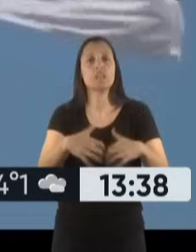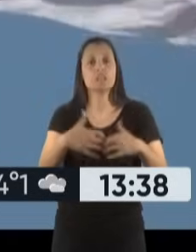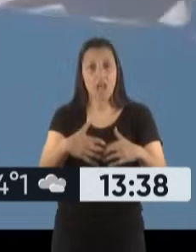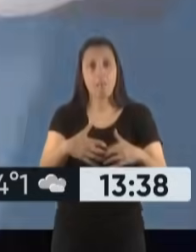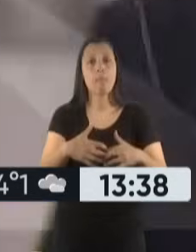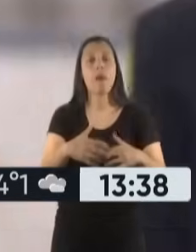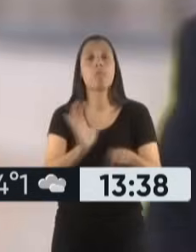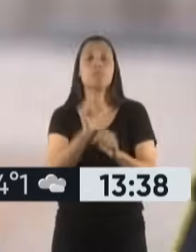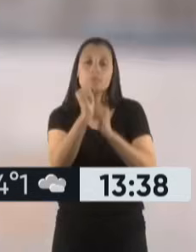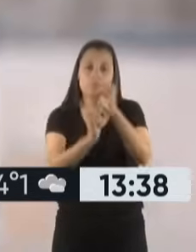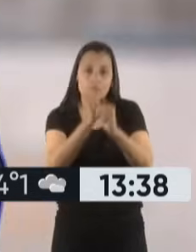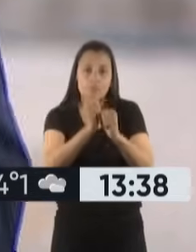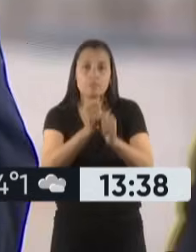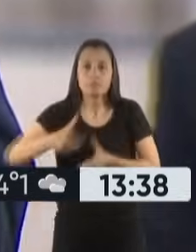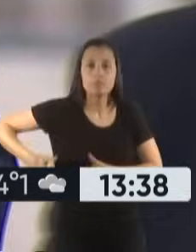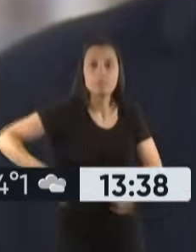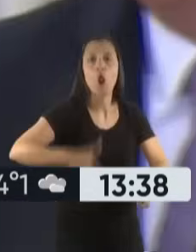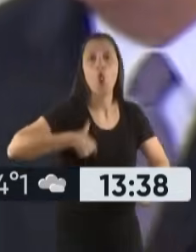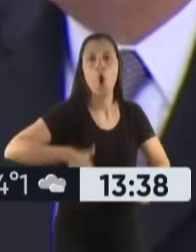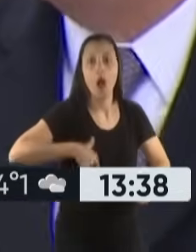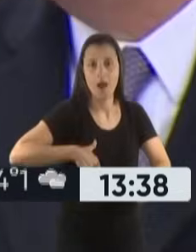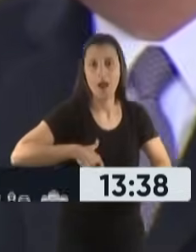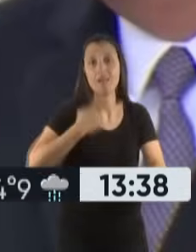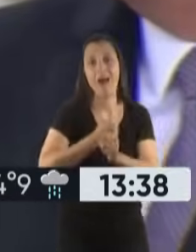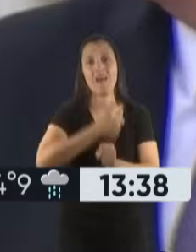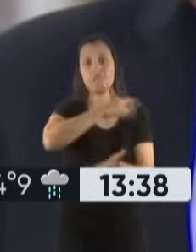de tratamiento de efluentes cloacales. Quiero